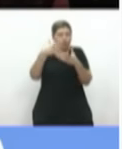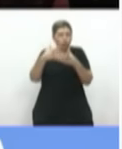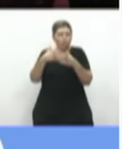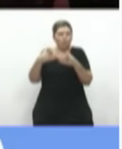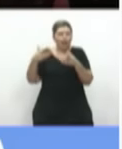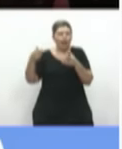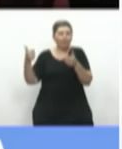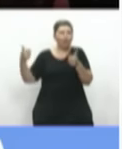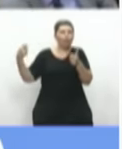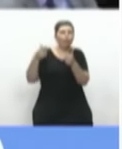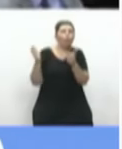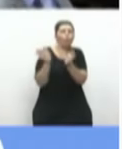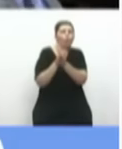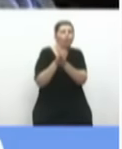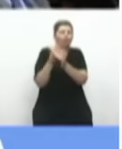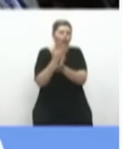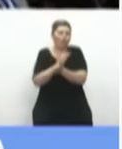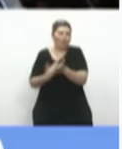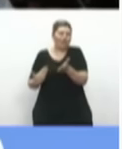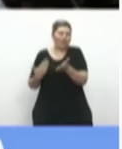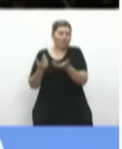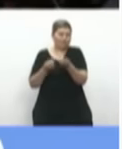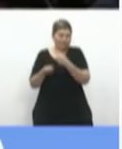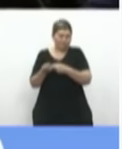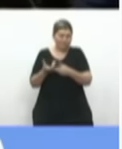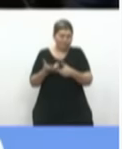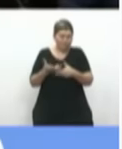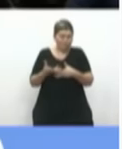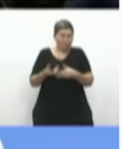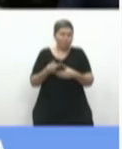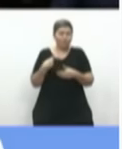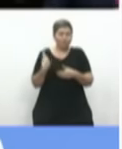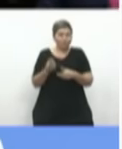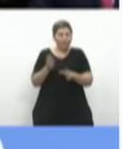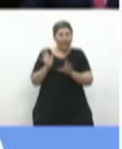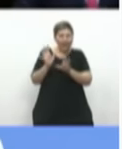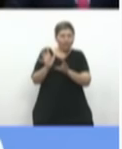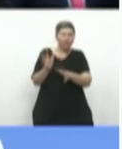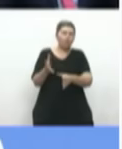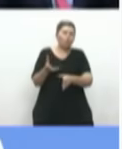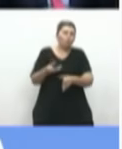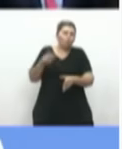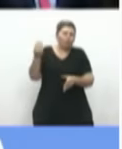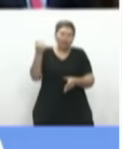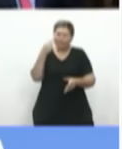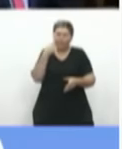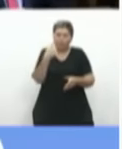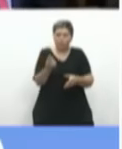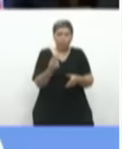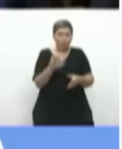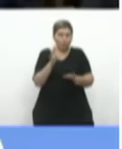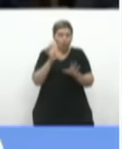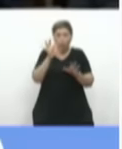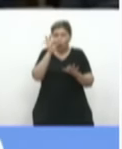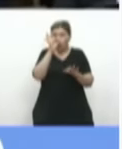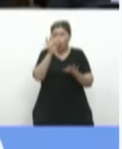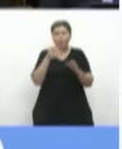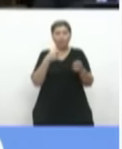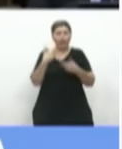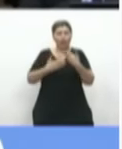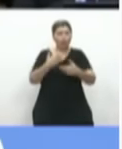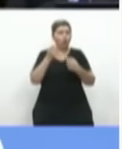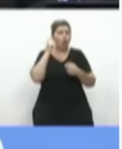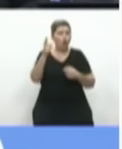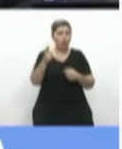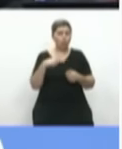DNU, la vida. Le dije, muchachos, esperemos 15 días. Si en 15 días los gobernadores dicen que el diálogo con el gobierno no avanzó, bueno,